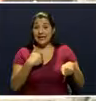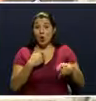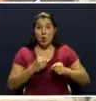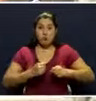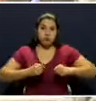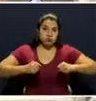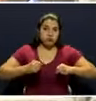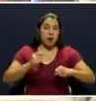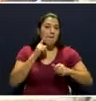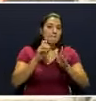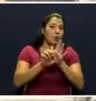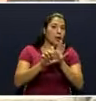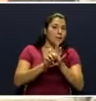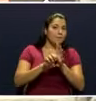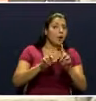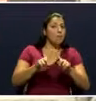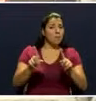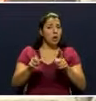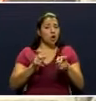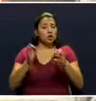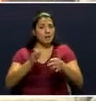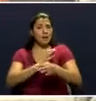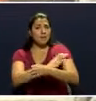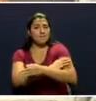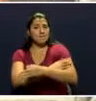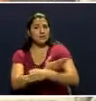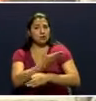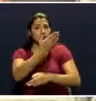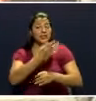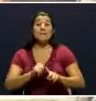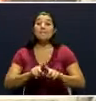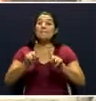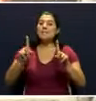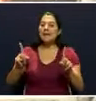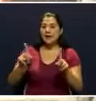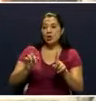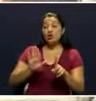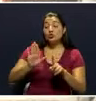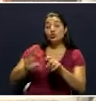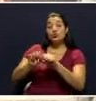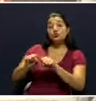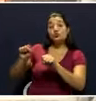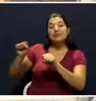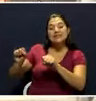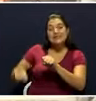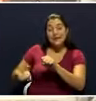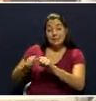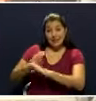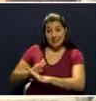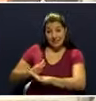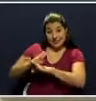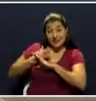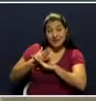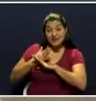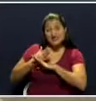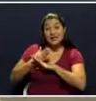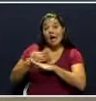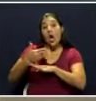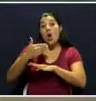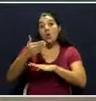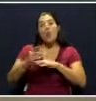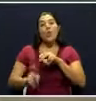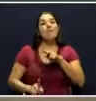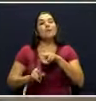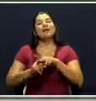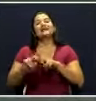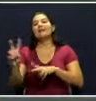obesidad, por ejemplo, y no son hipertensas, pero la respuesta del sistema inmunológico, de las defensas, ante un virus de eso, no responde